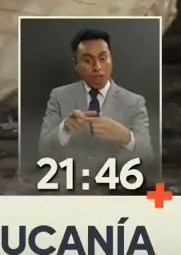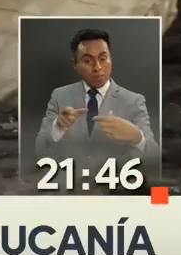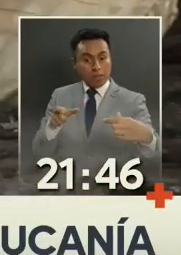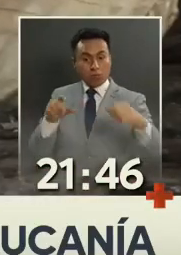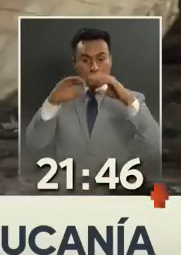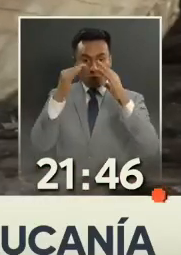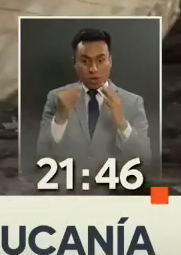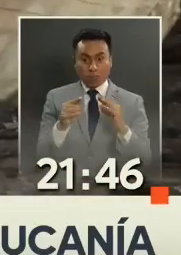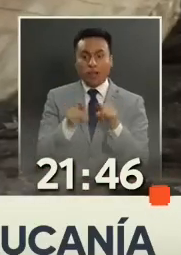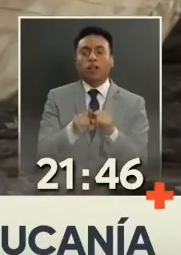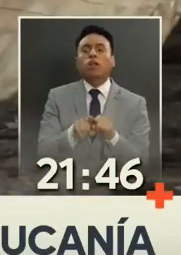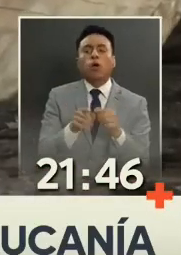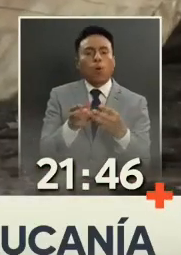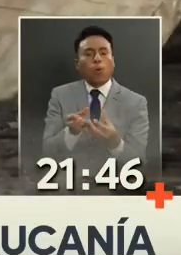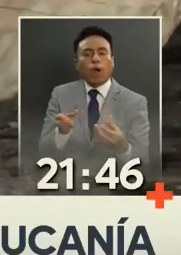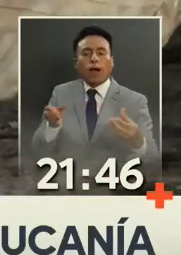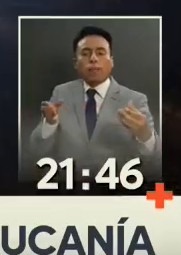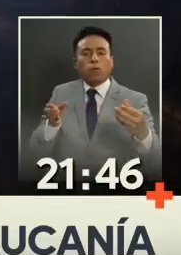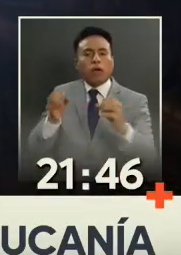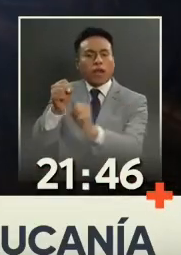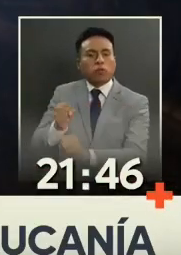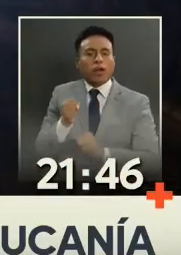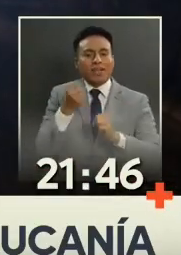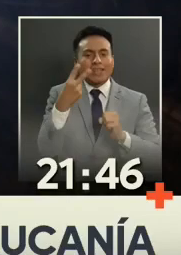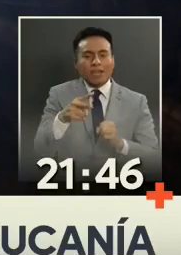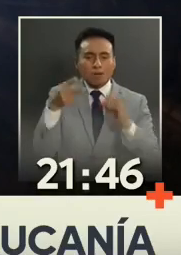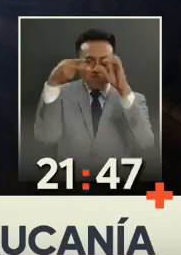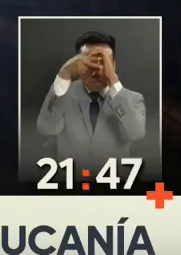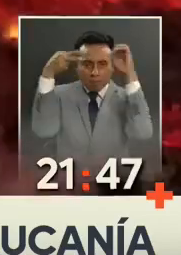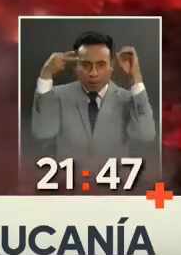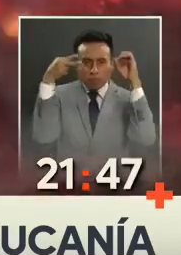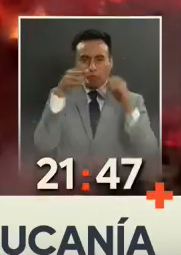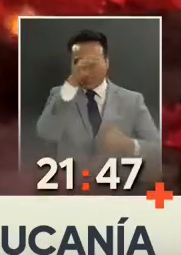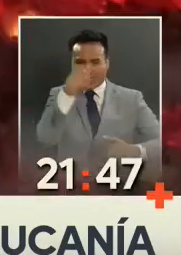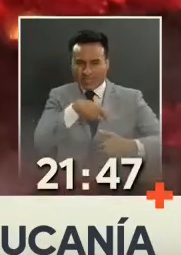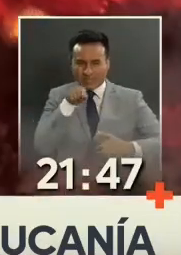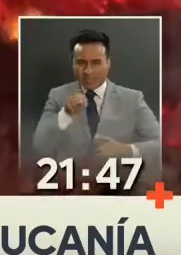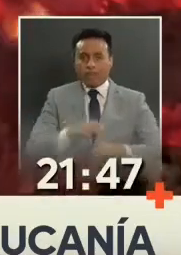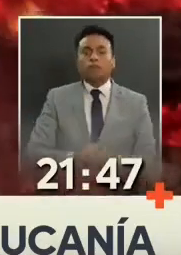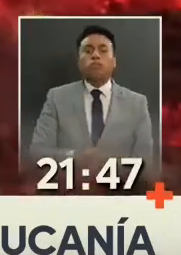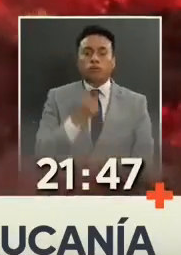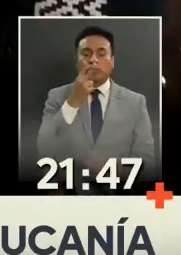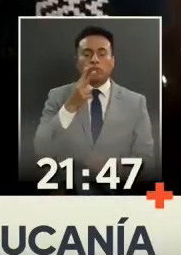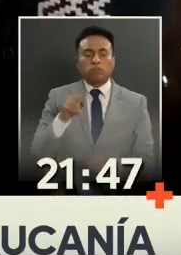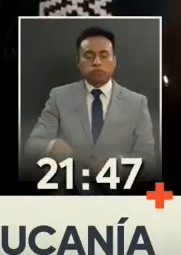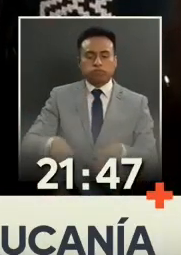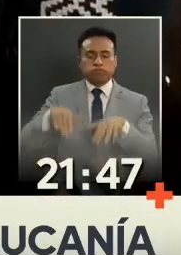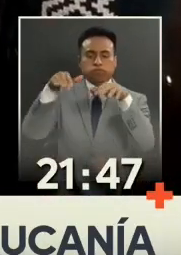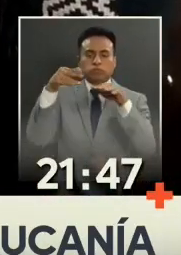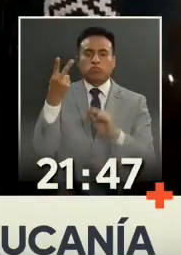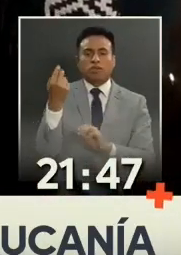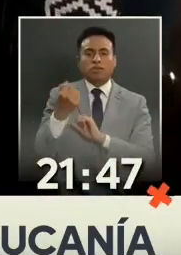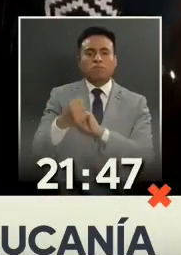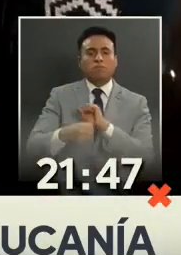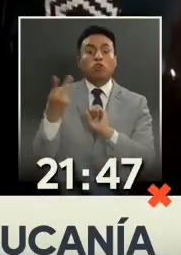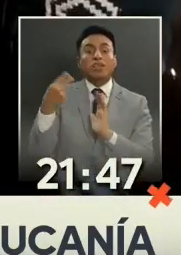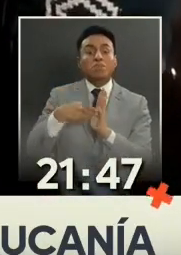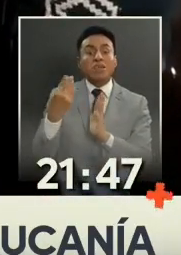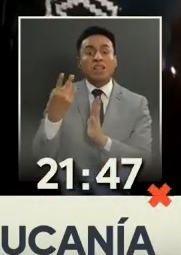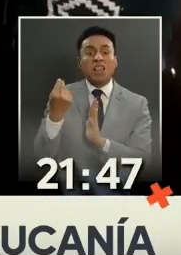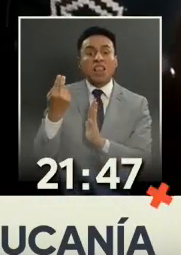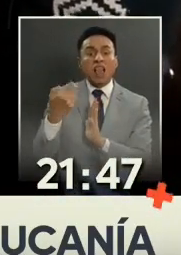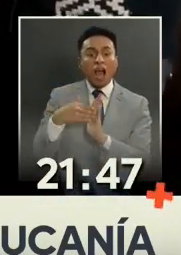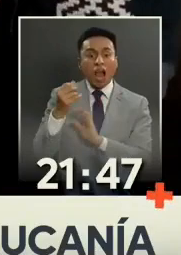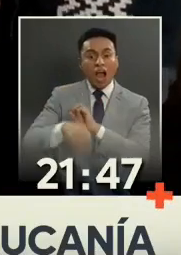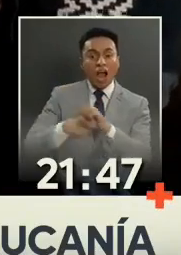huampo, una milenaria canoa mapuche. Tú has visto crecer esta raza mapuche por más de 12.000 años. Ahora te invito